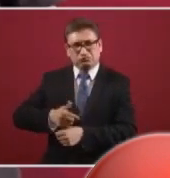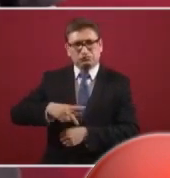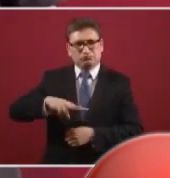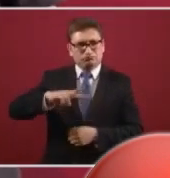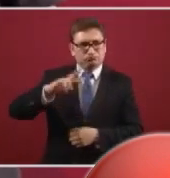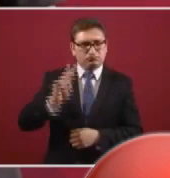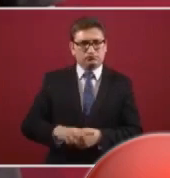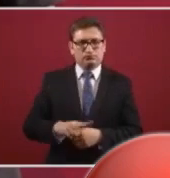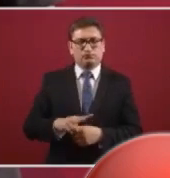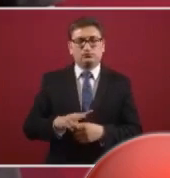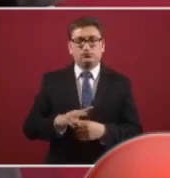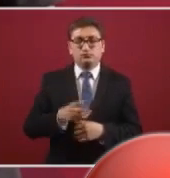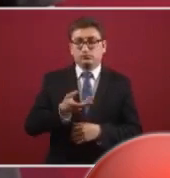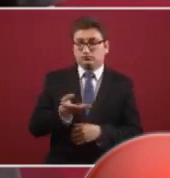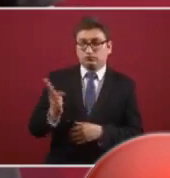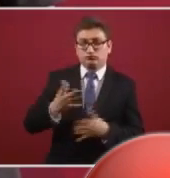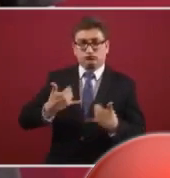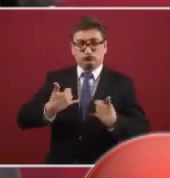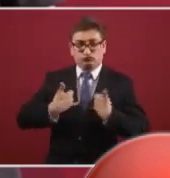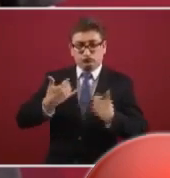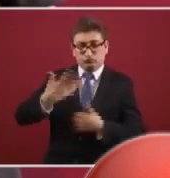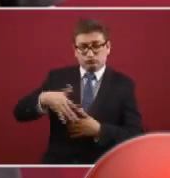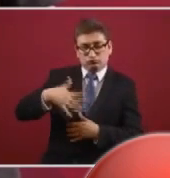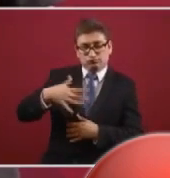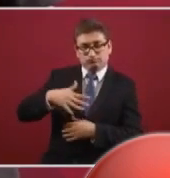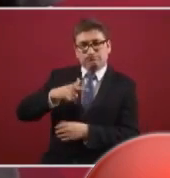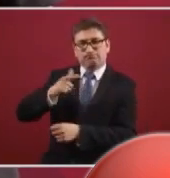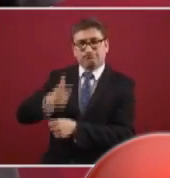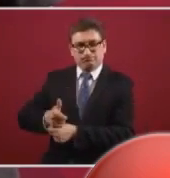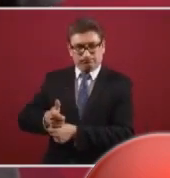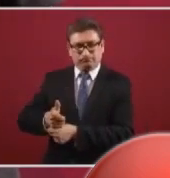encontrar a los jóvenes y